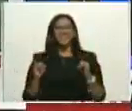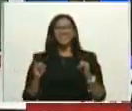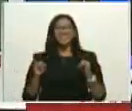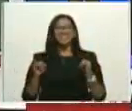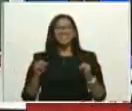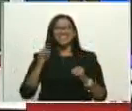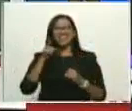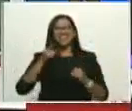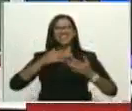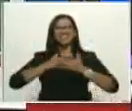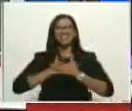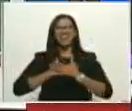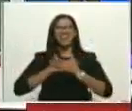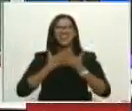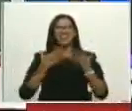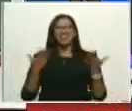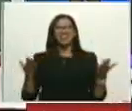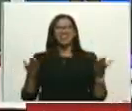feliz, te